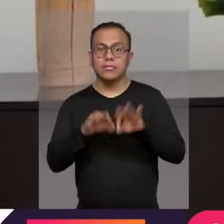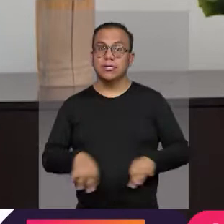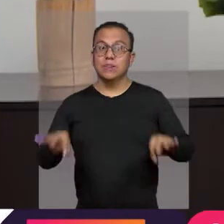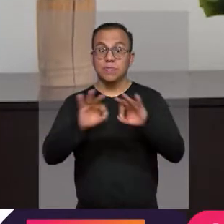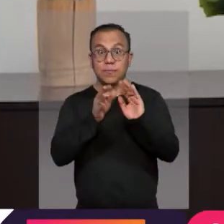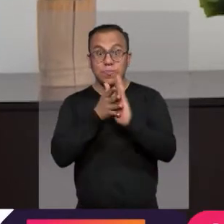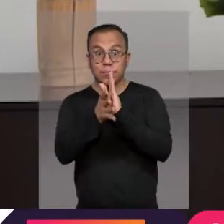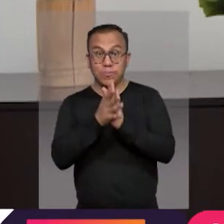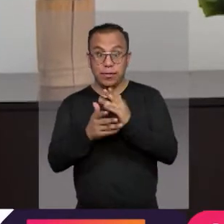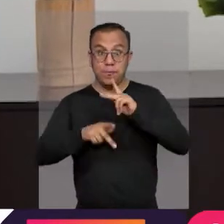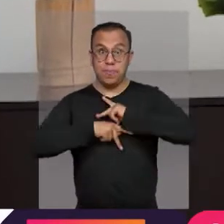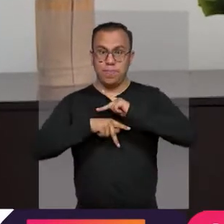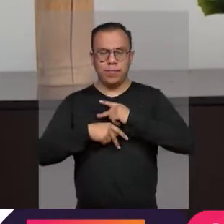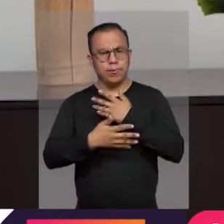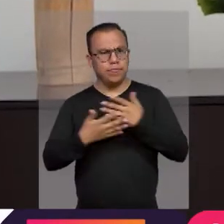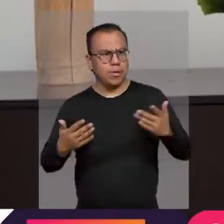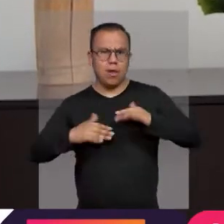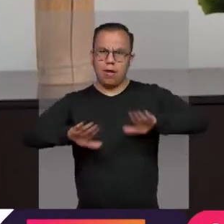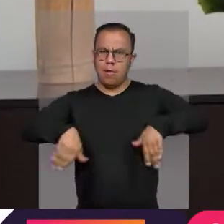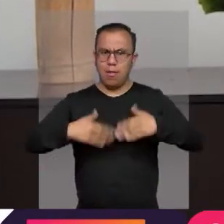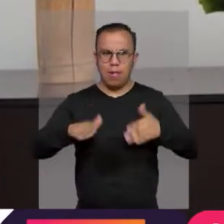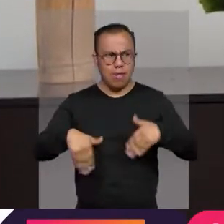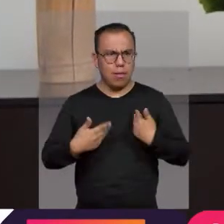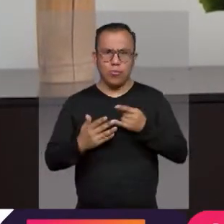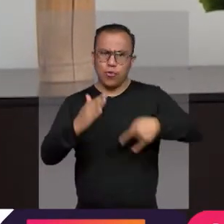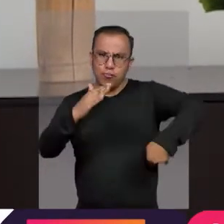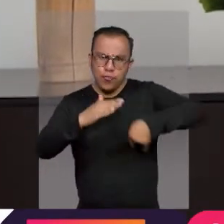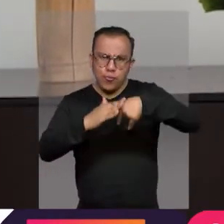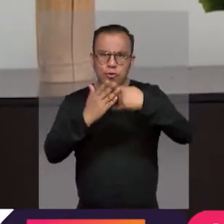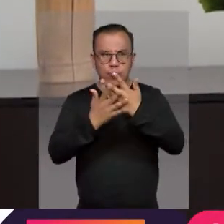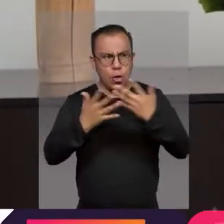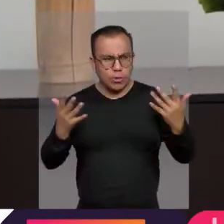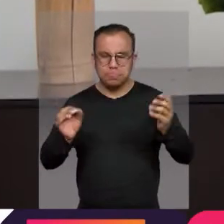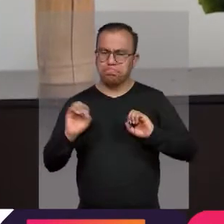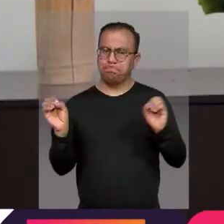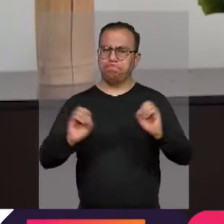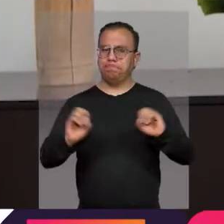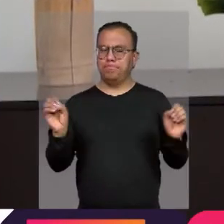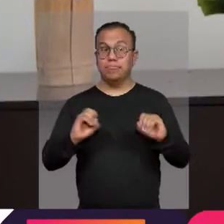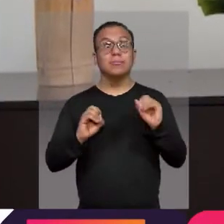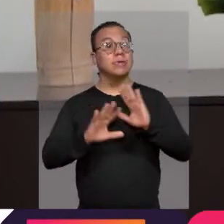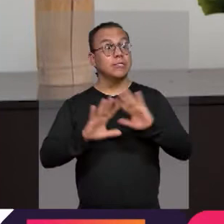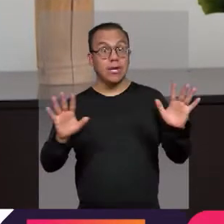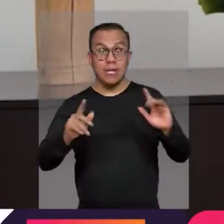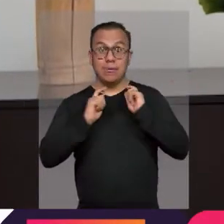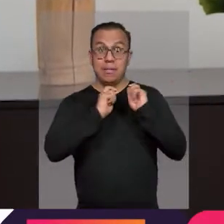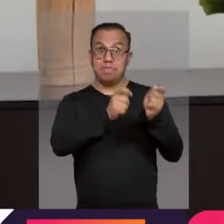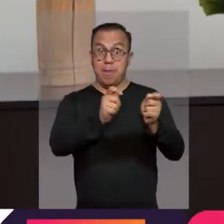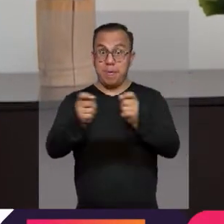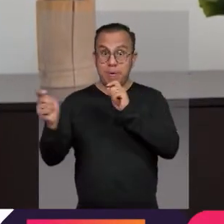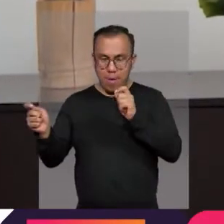información propia. Allí no habrá que cargar ningún tipo de documentación y una vez se asignen los